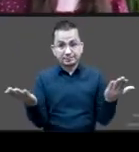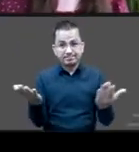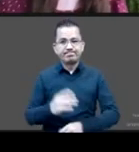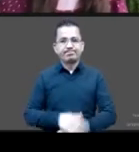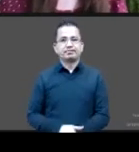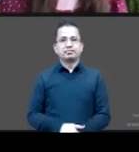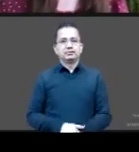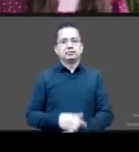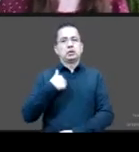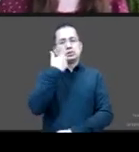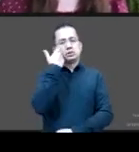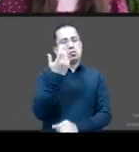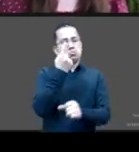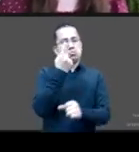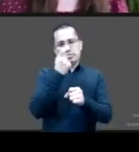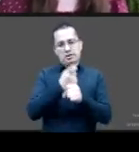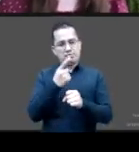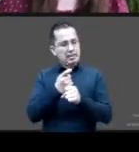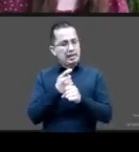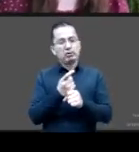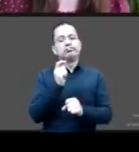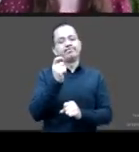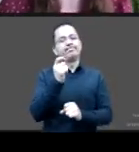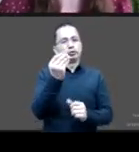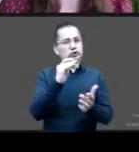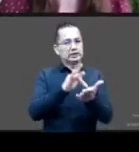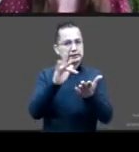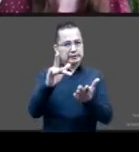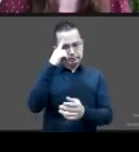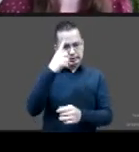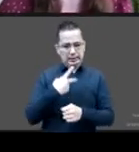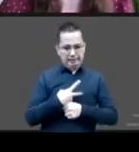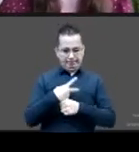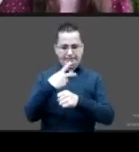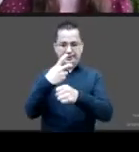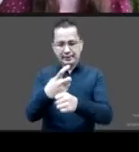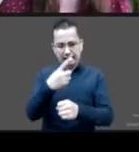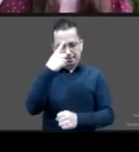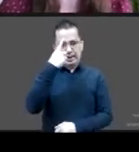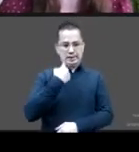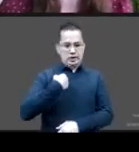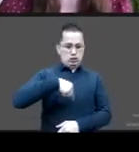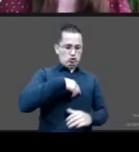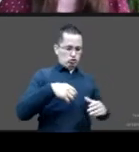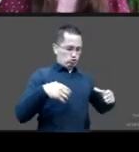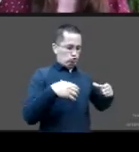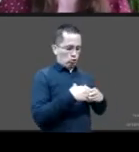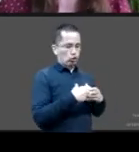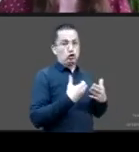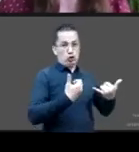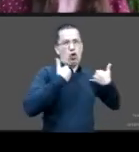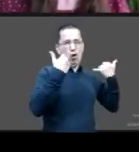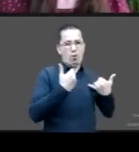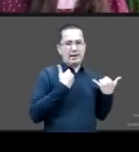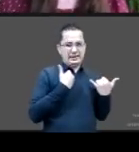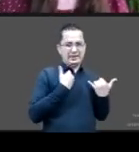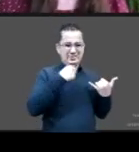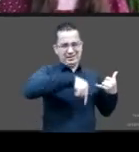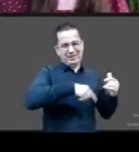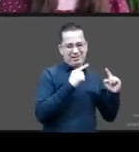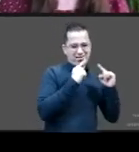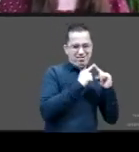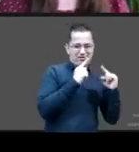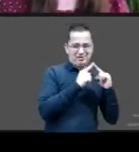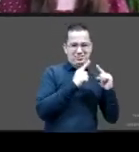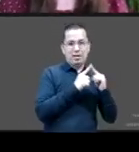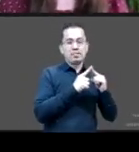espacio por la oportunidad de hacerles llegar lo que los jóvenes de la Arquidiócesis Primada de México estamos trabajando y